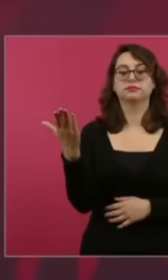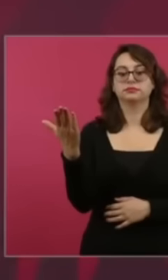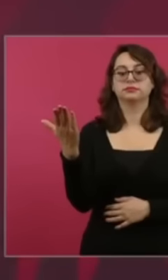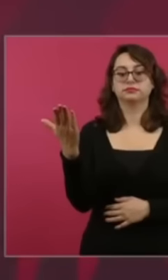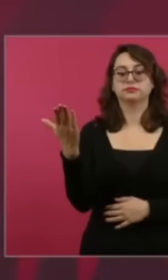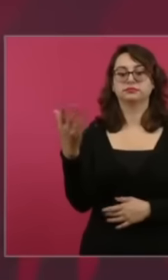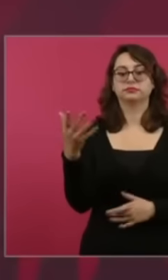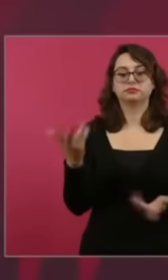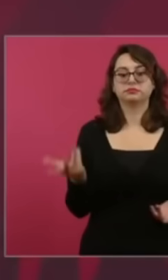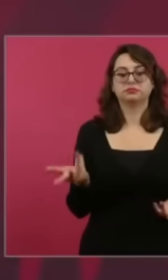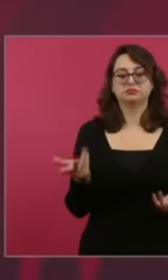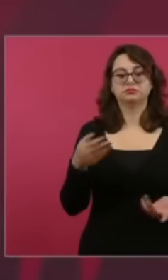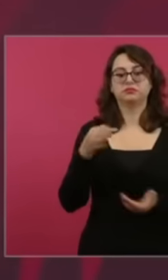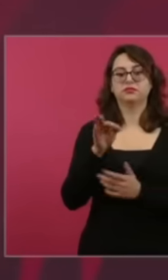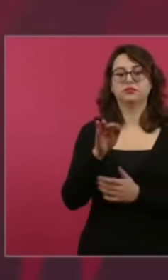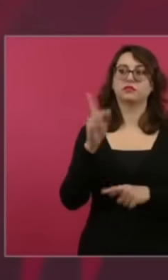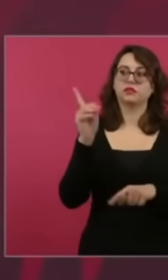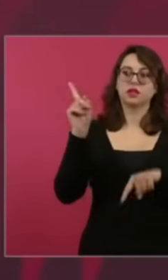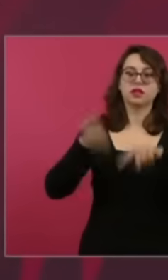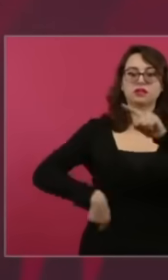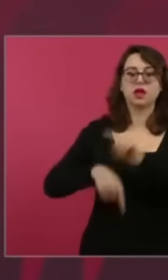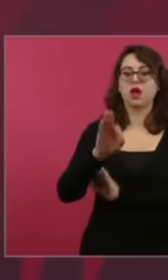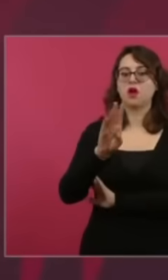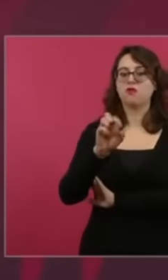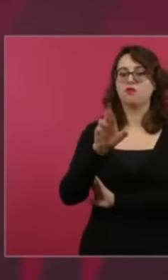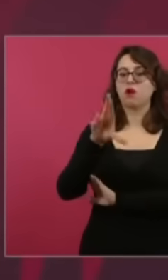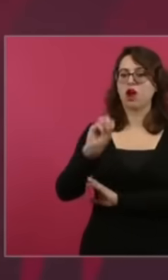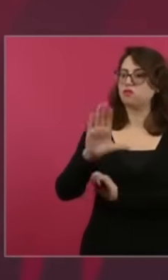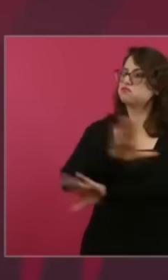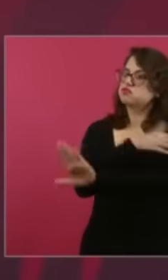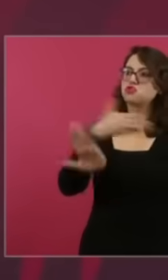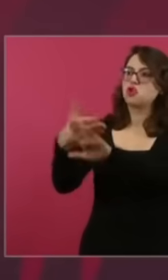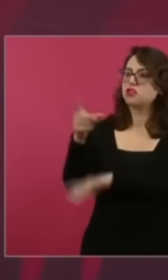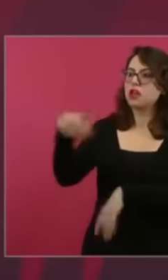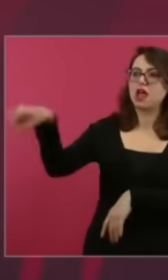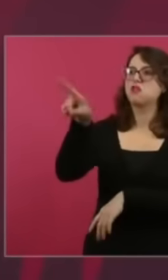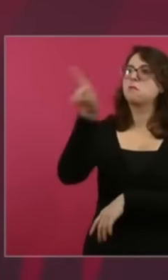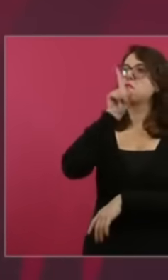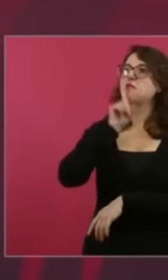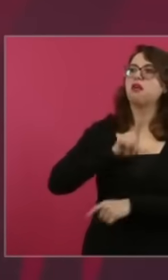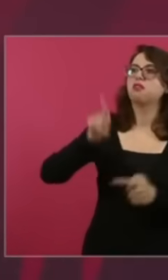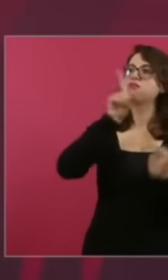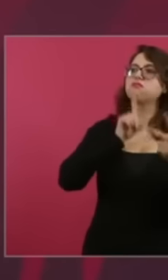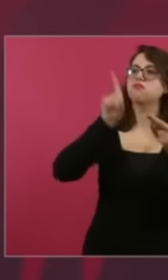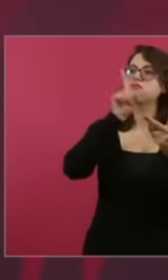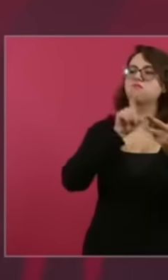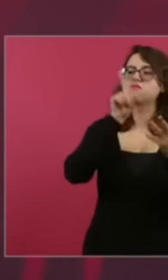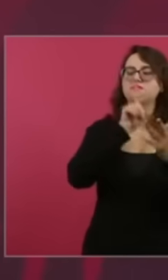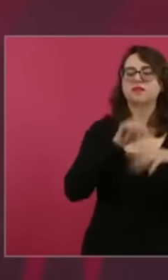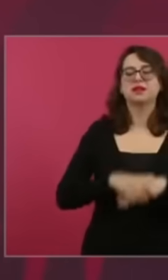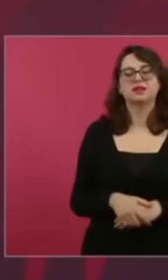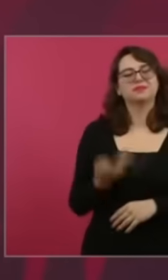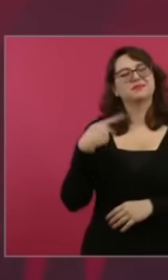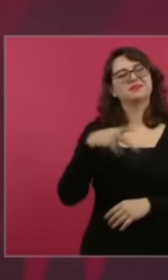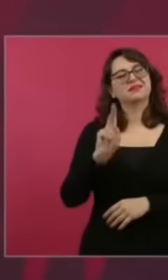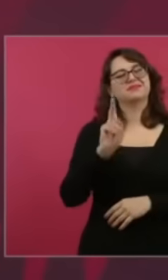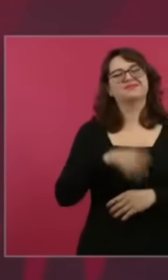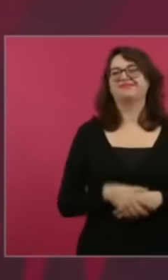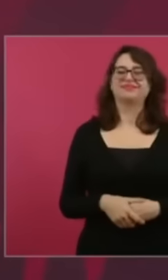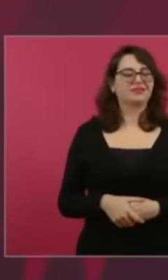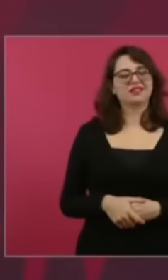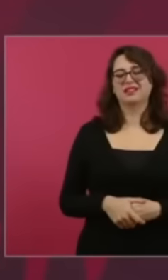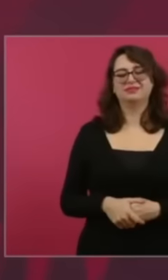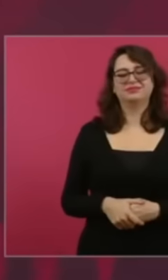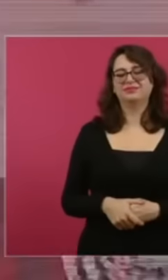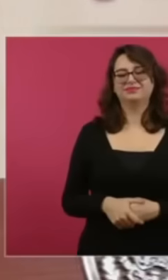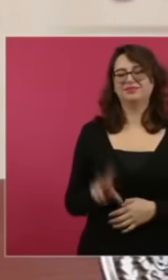y tengo elementos, pero no lo voy a hacer, porque entonces los convertiría yo